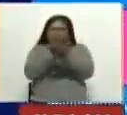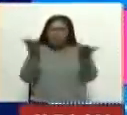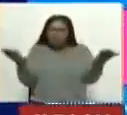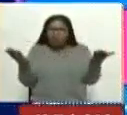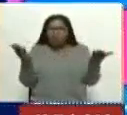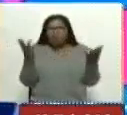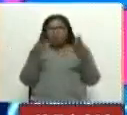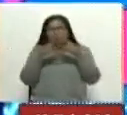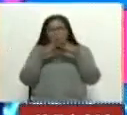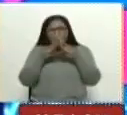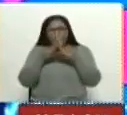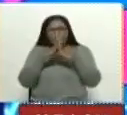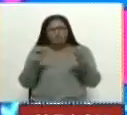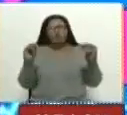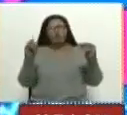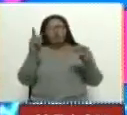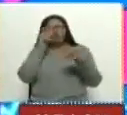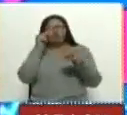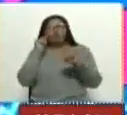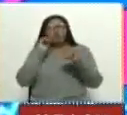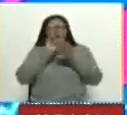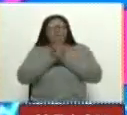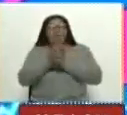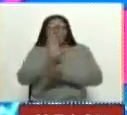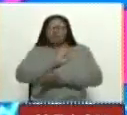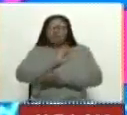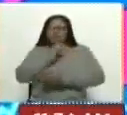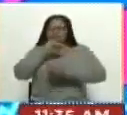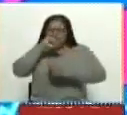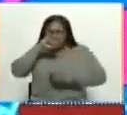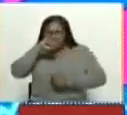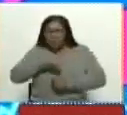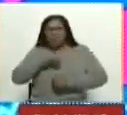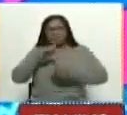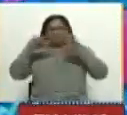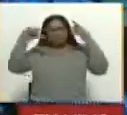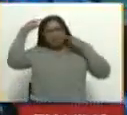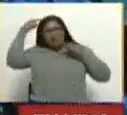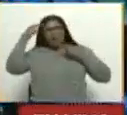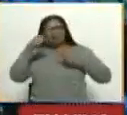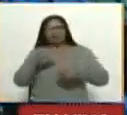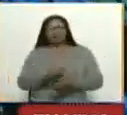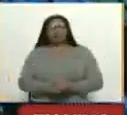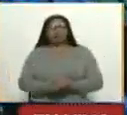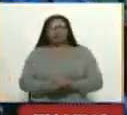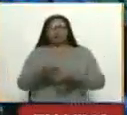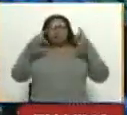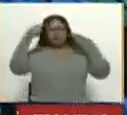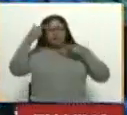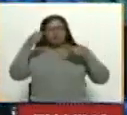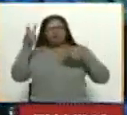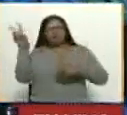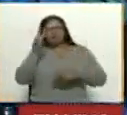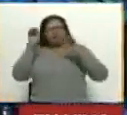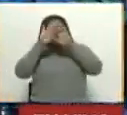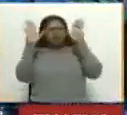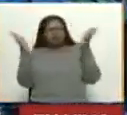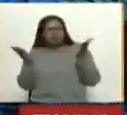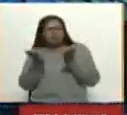los y las amigas de Chávez los y las amigas de Chávez de Venezuela y del mundo